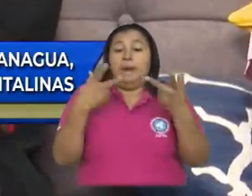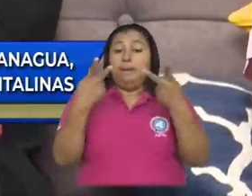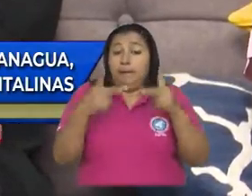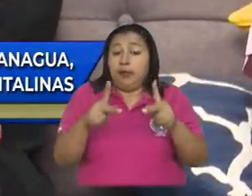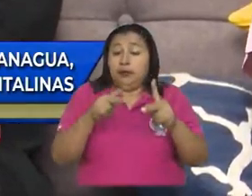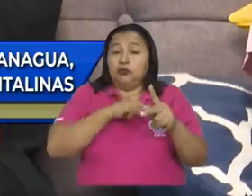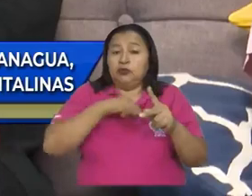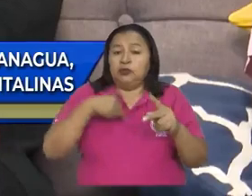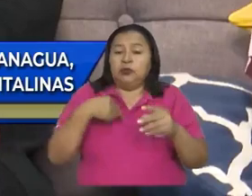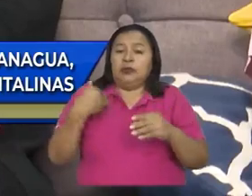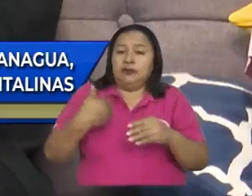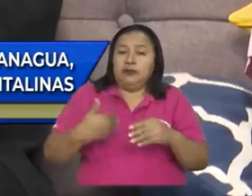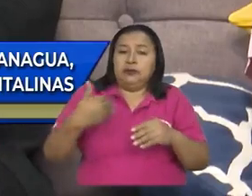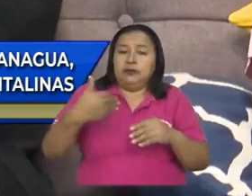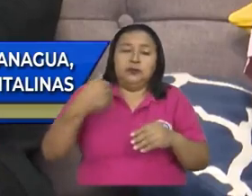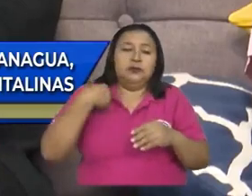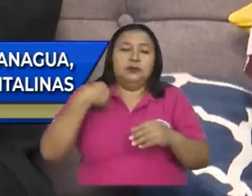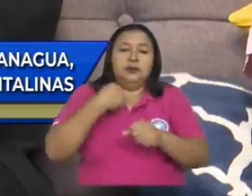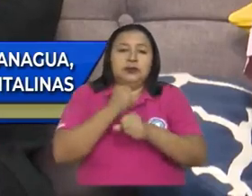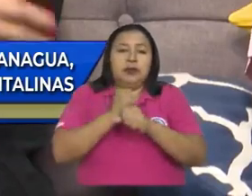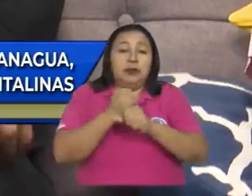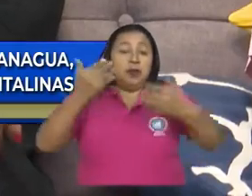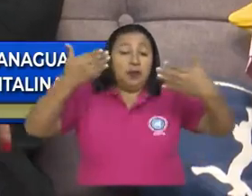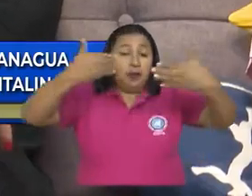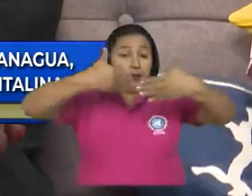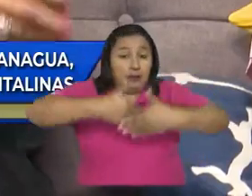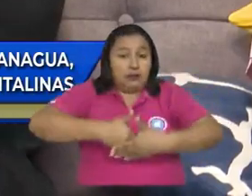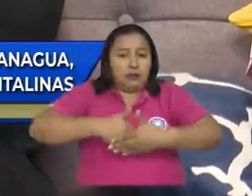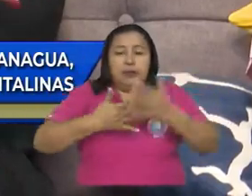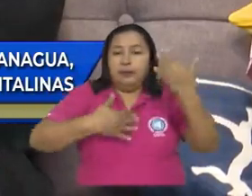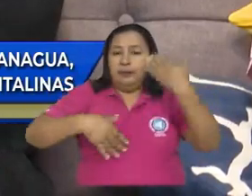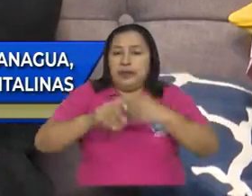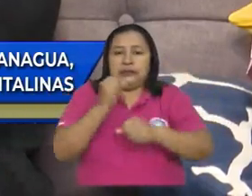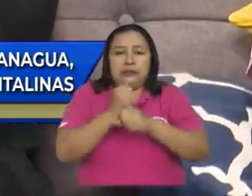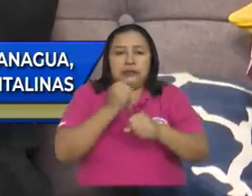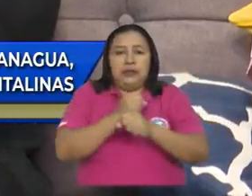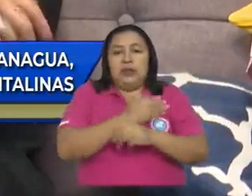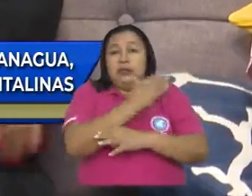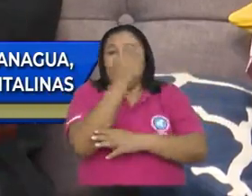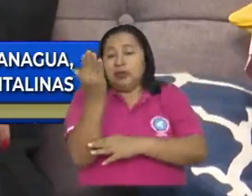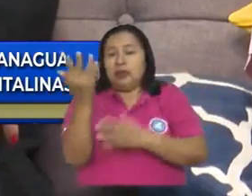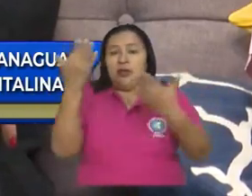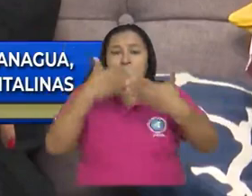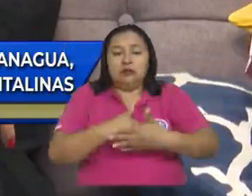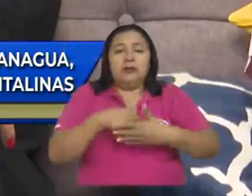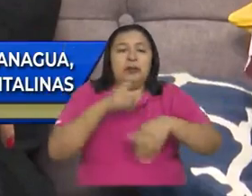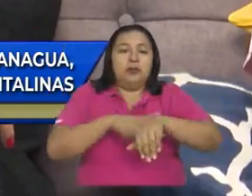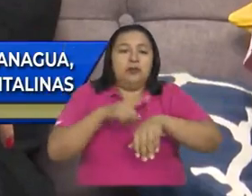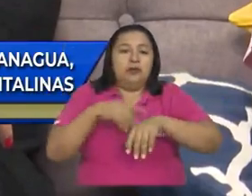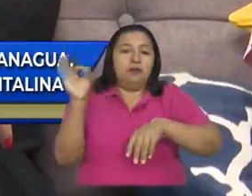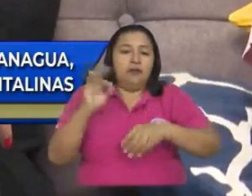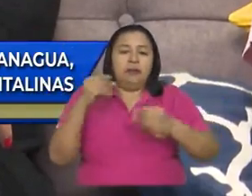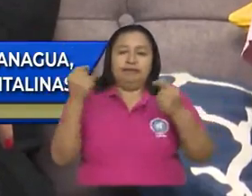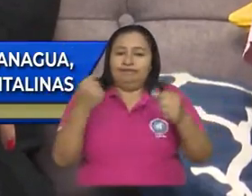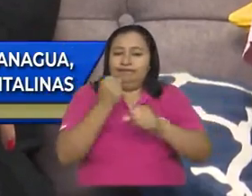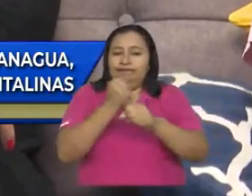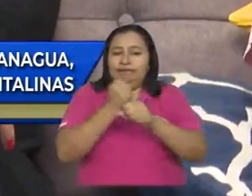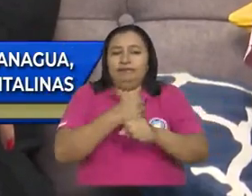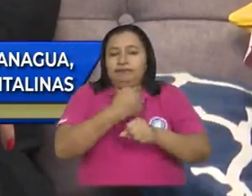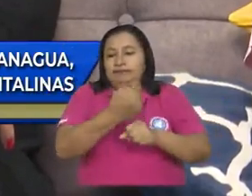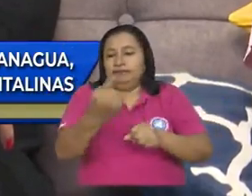nosotros avanzamos, siempre trabajamos por la noche. Más, trabajamos día y noche para que en tiempo y forma entreguemos cada una de estas